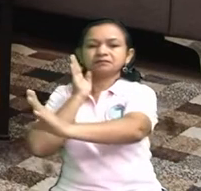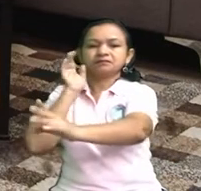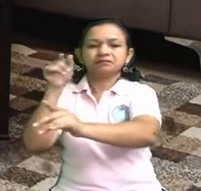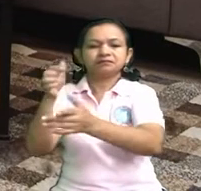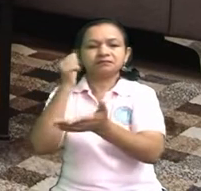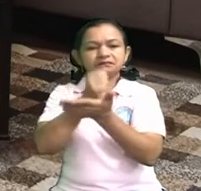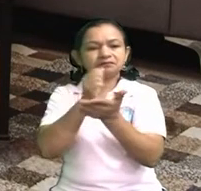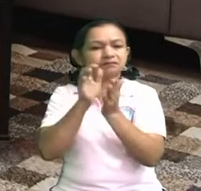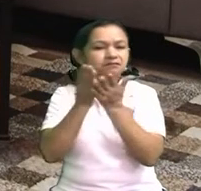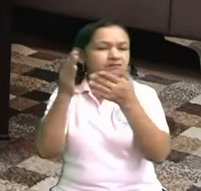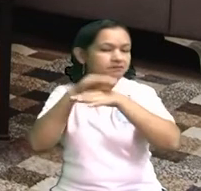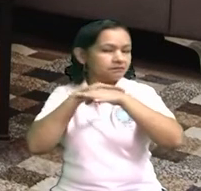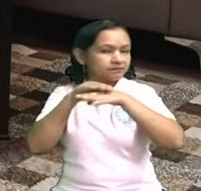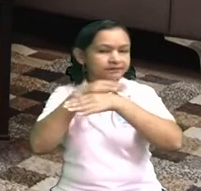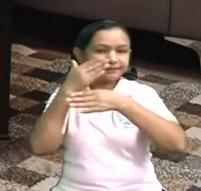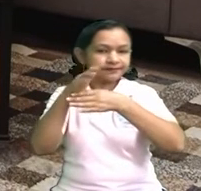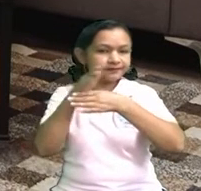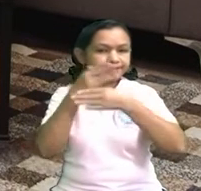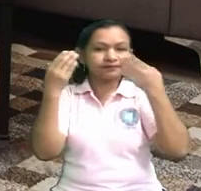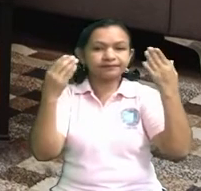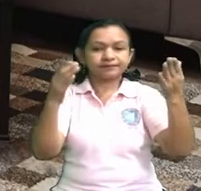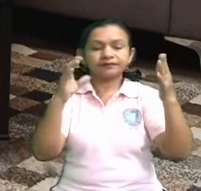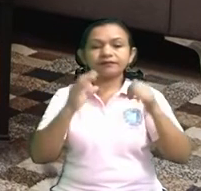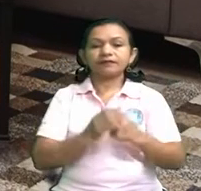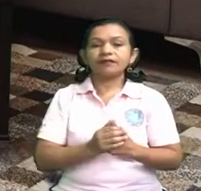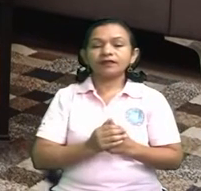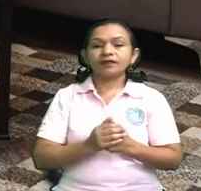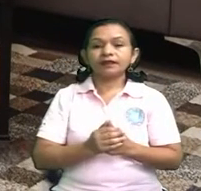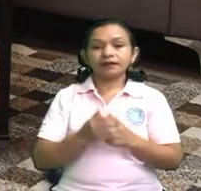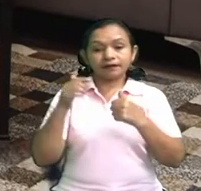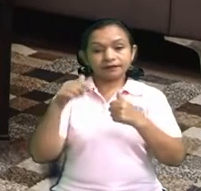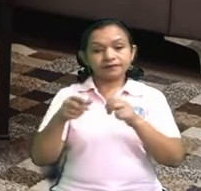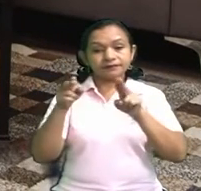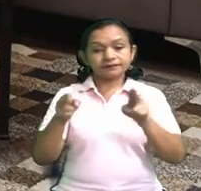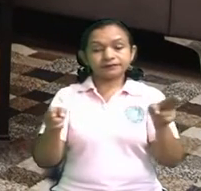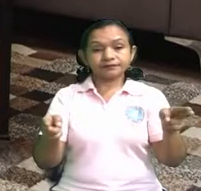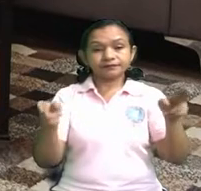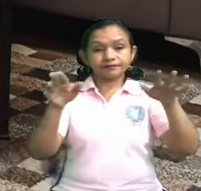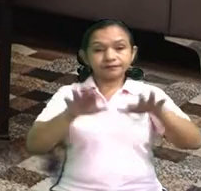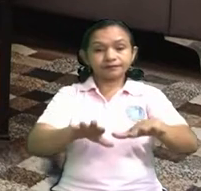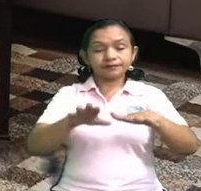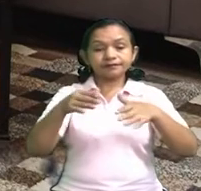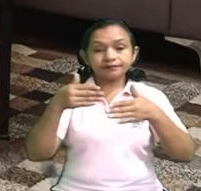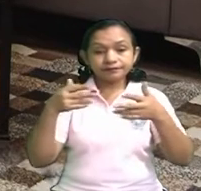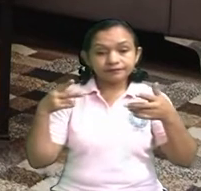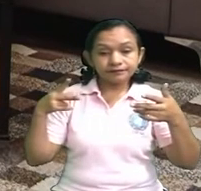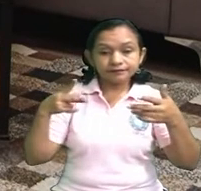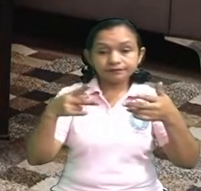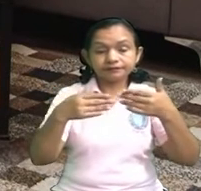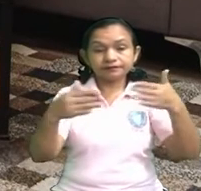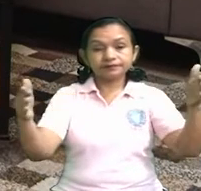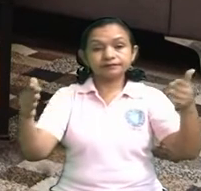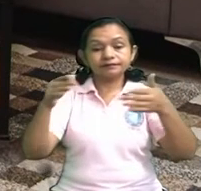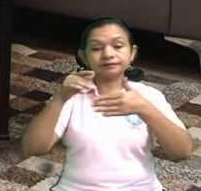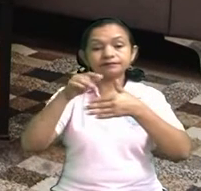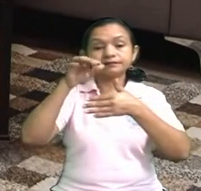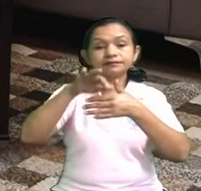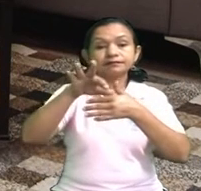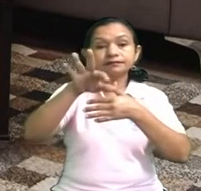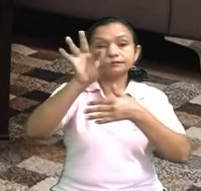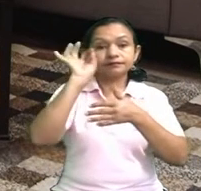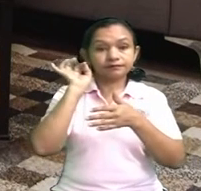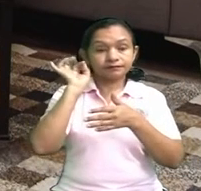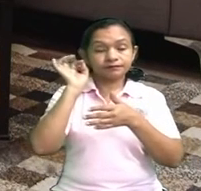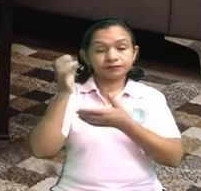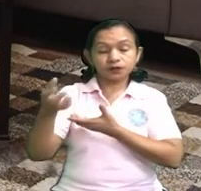atención migratoria. También vamos a estar ahora en noviembre inaugurando una oficina migratoria y